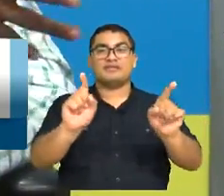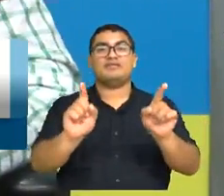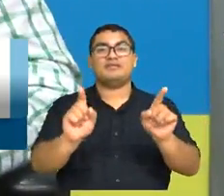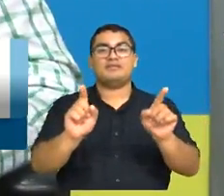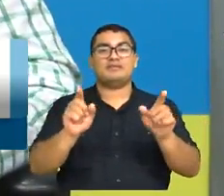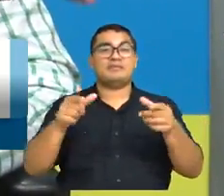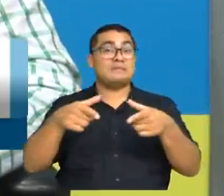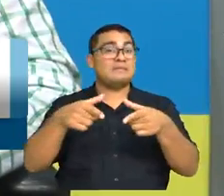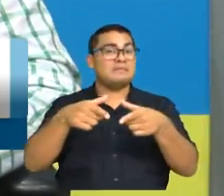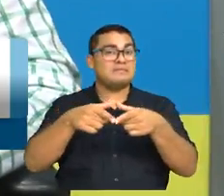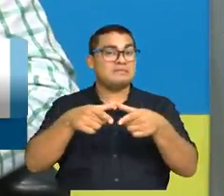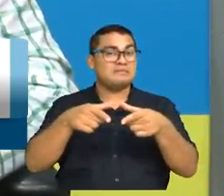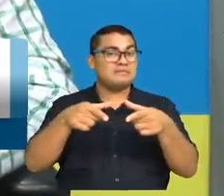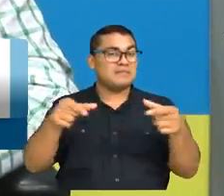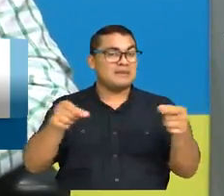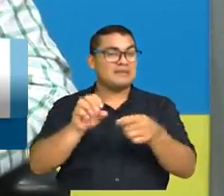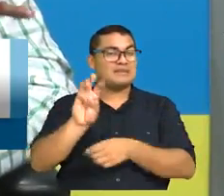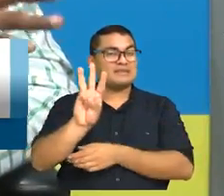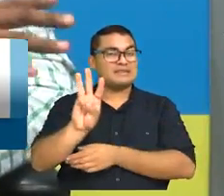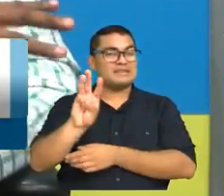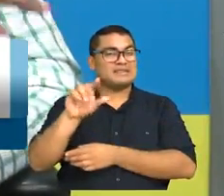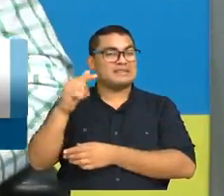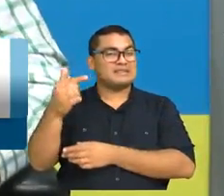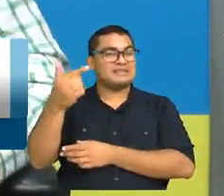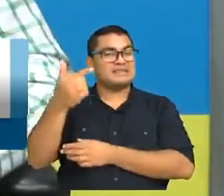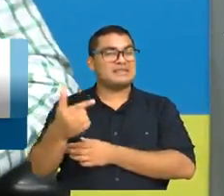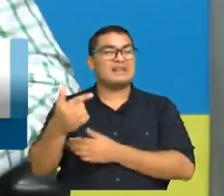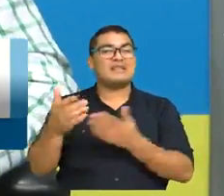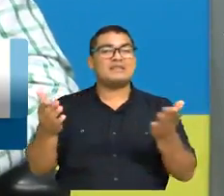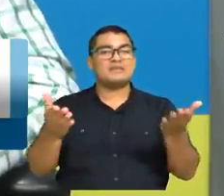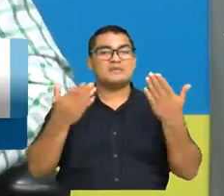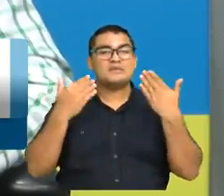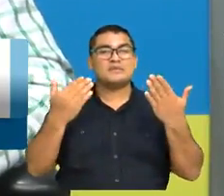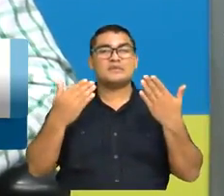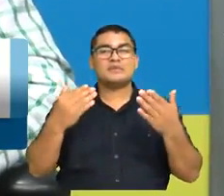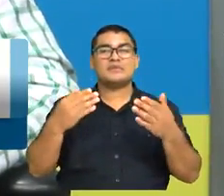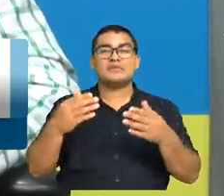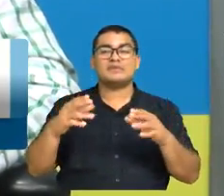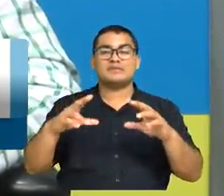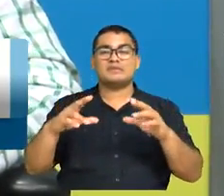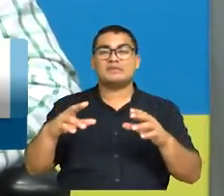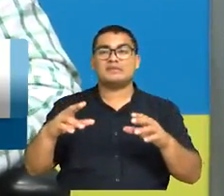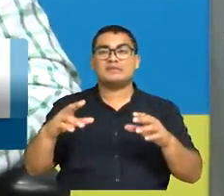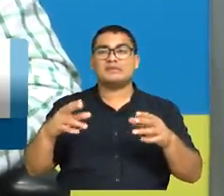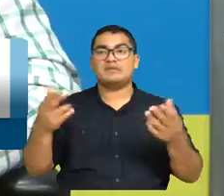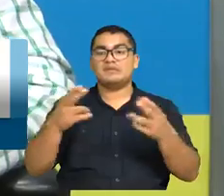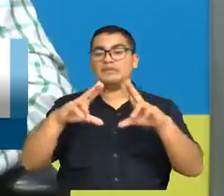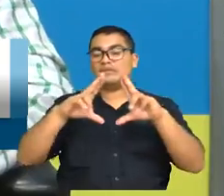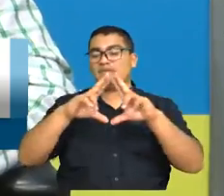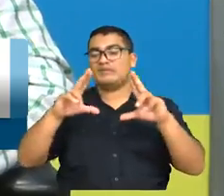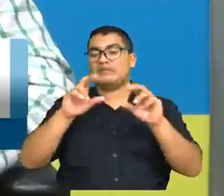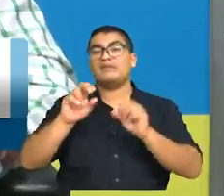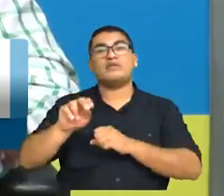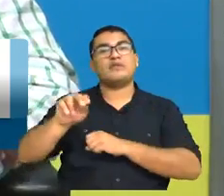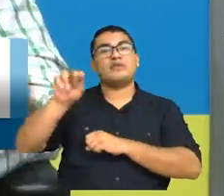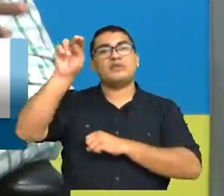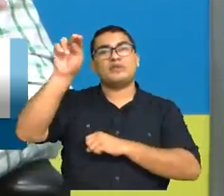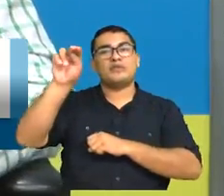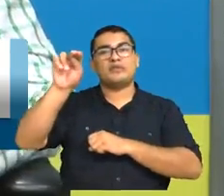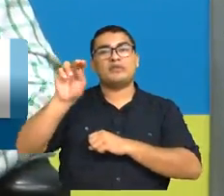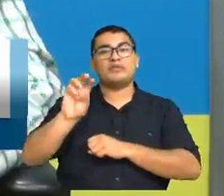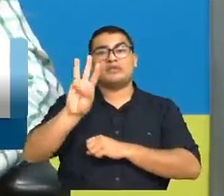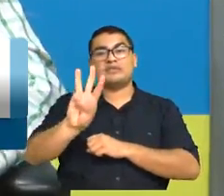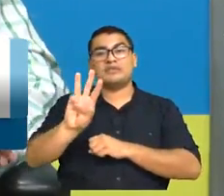en Managua tipo 37 grados, aproximadamente. 36, y en el norte, que es una zona muy fresca, iba a estar incluso hasta